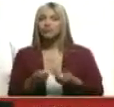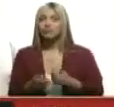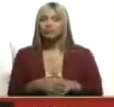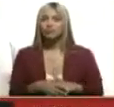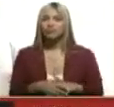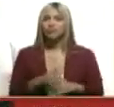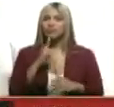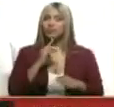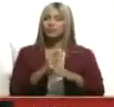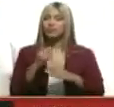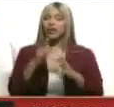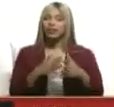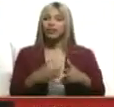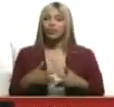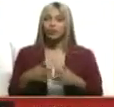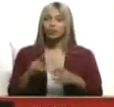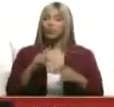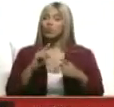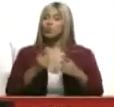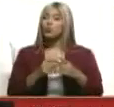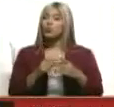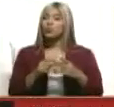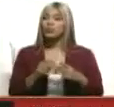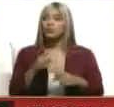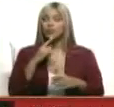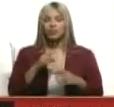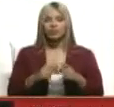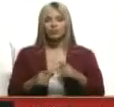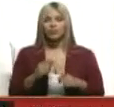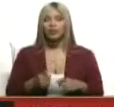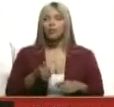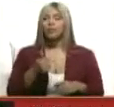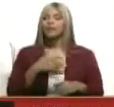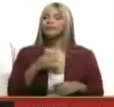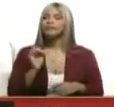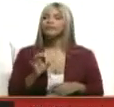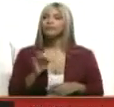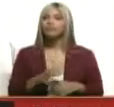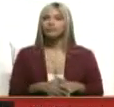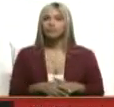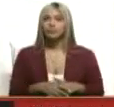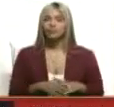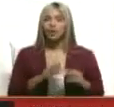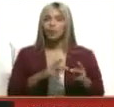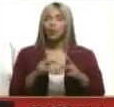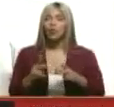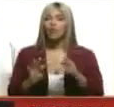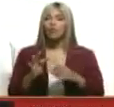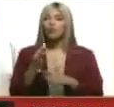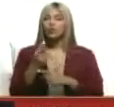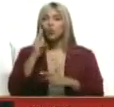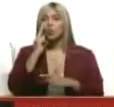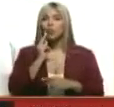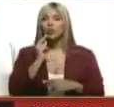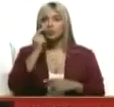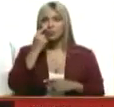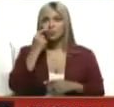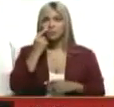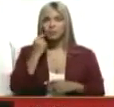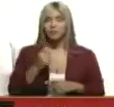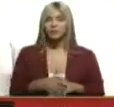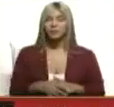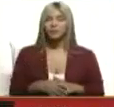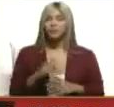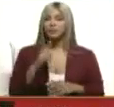está congelado en Estados Unidos. Uno de esos es el caso más dramático del programa de la Fundación Simón Bolívar, que